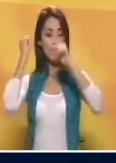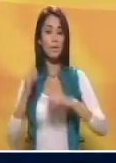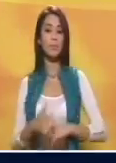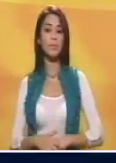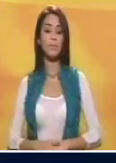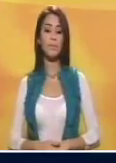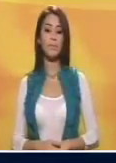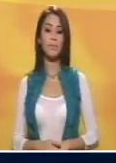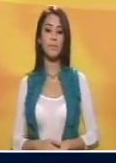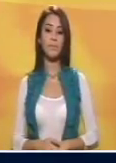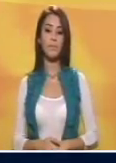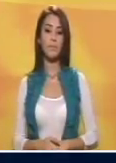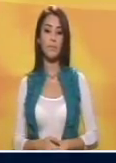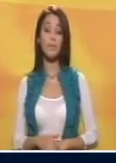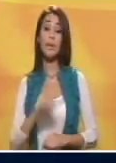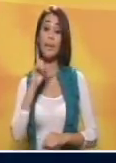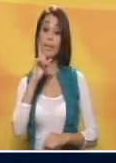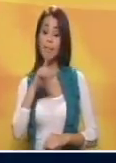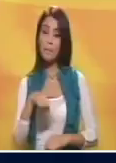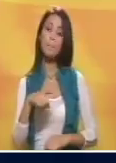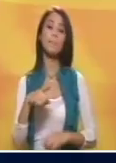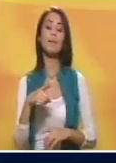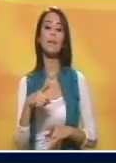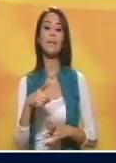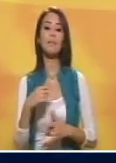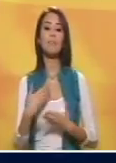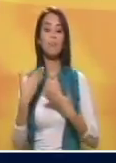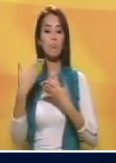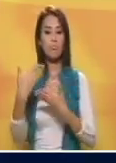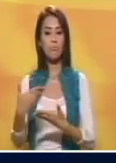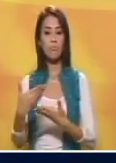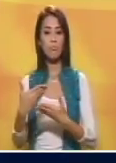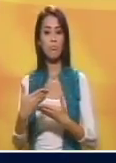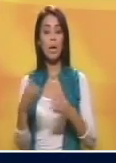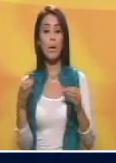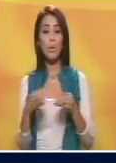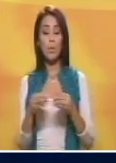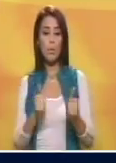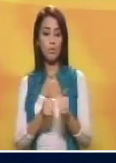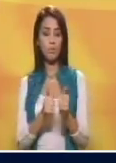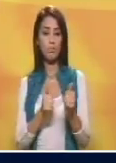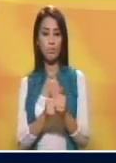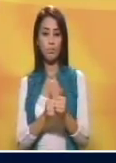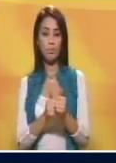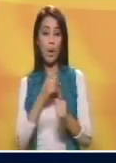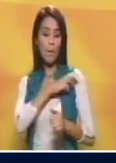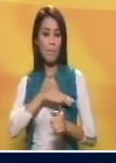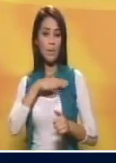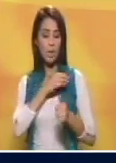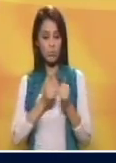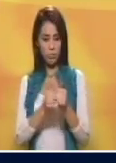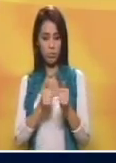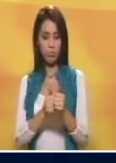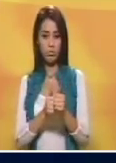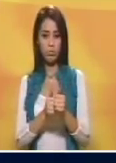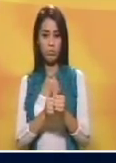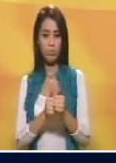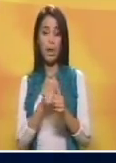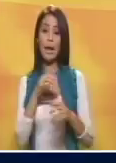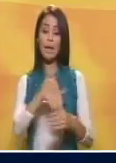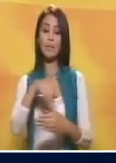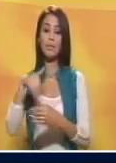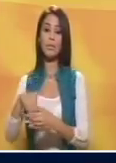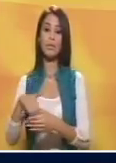Moncada. También entregamos la misiva para una misión de acompañamiento electoral por parte del CARICOM,